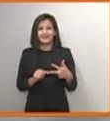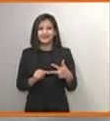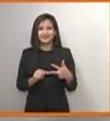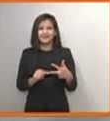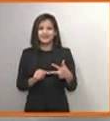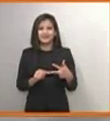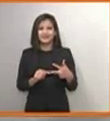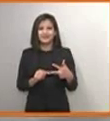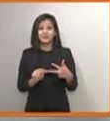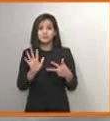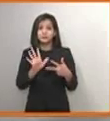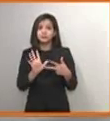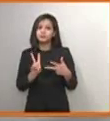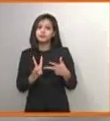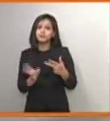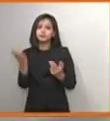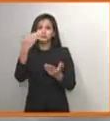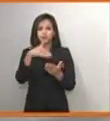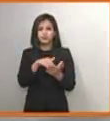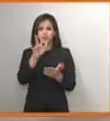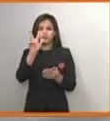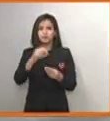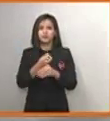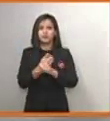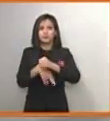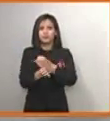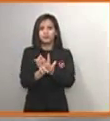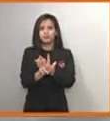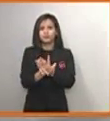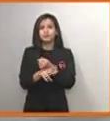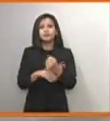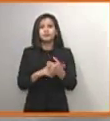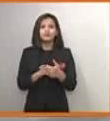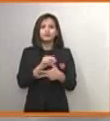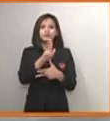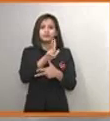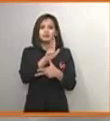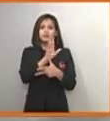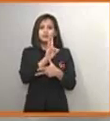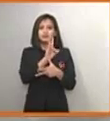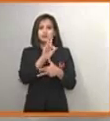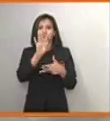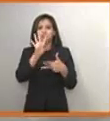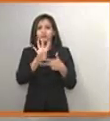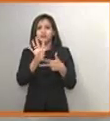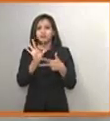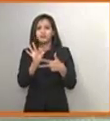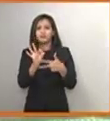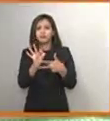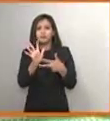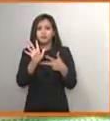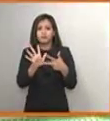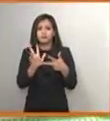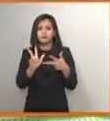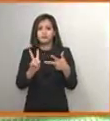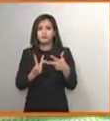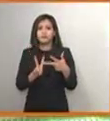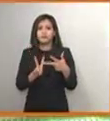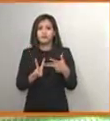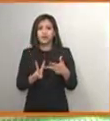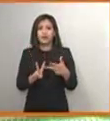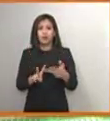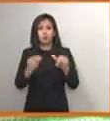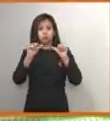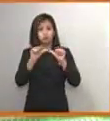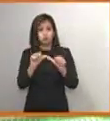es el 52. Con gusto repito, los tres números favorecidos son 37, 49 y 52.